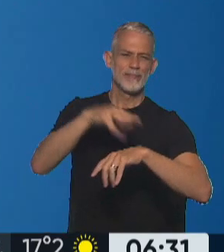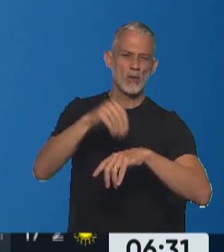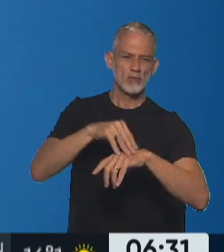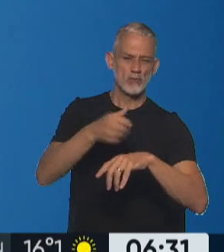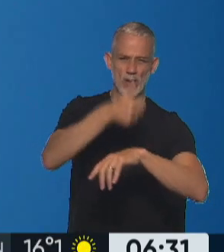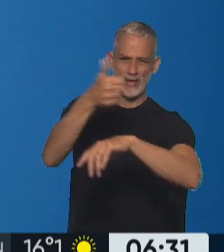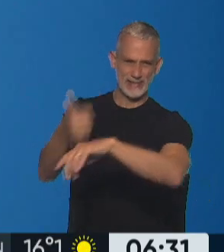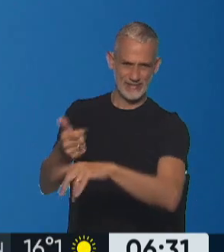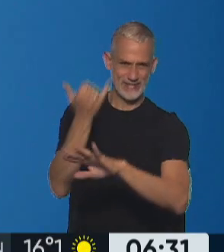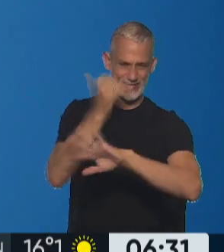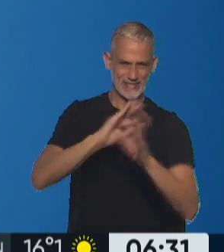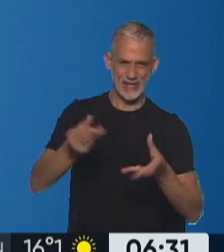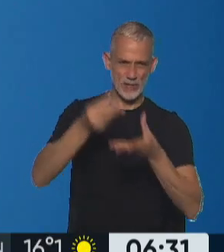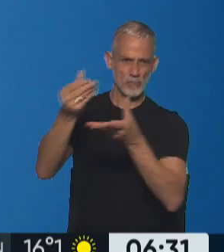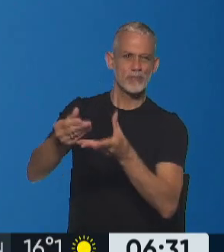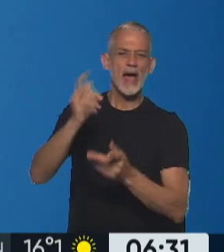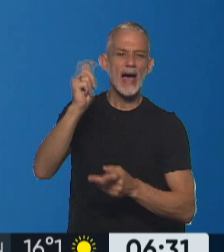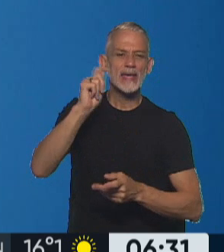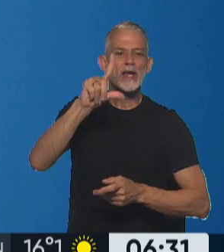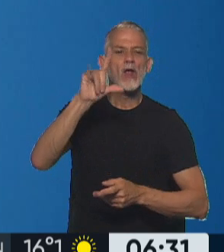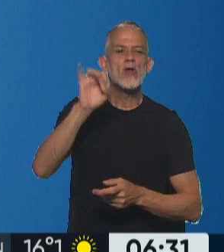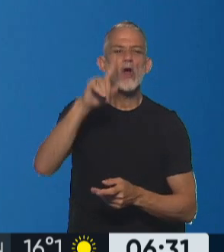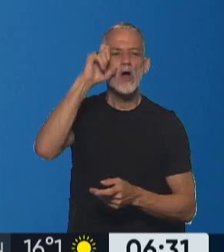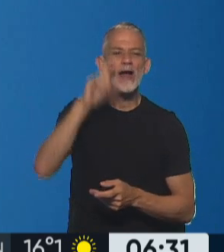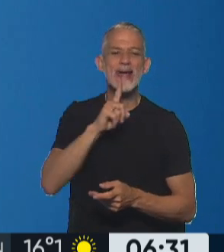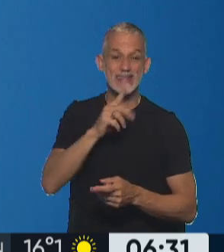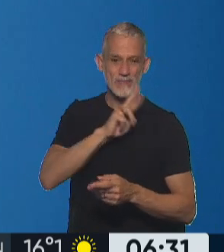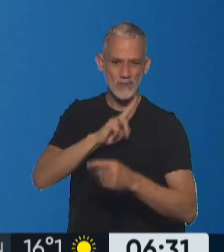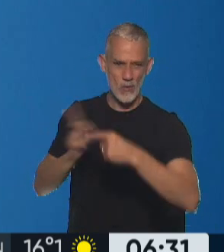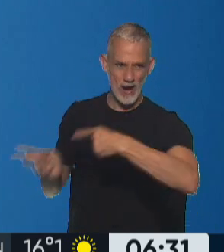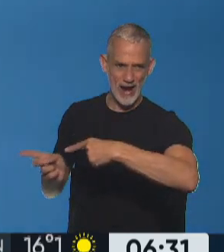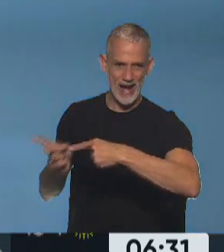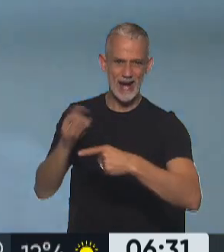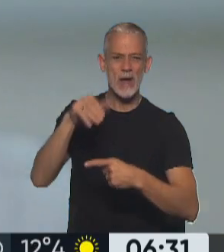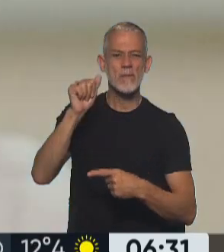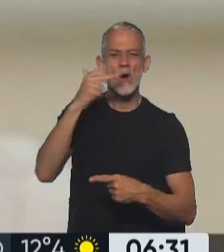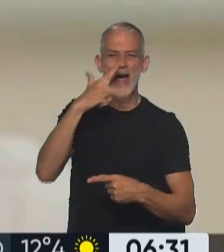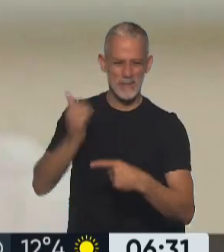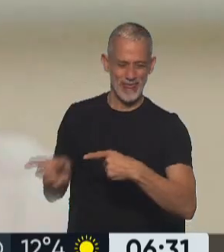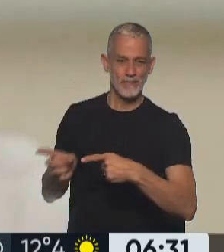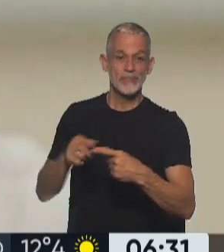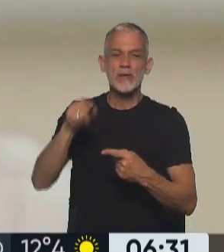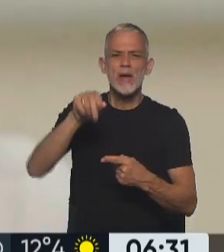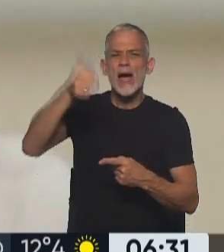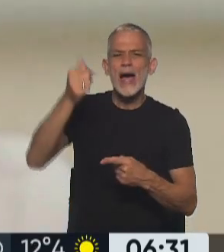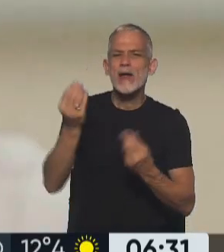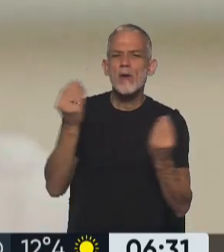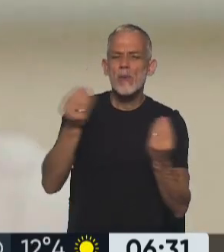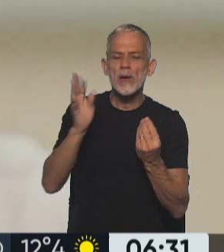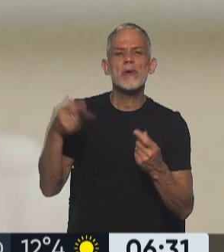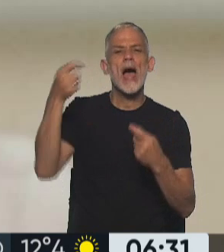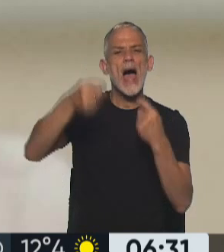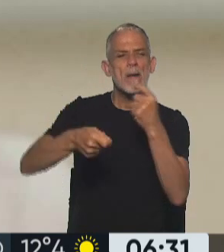hace instantes a Loret Narj Mohammadis. Es la ganadora por su